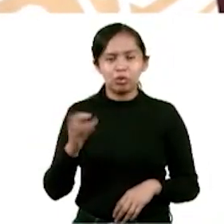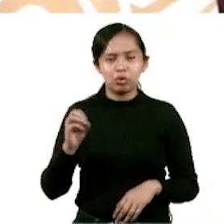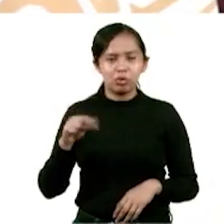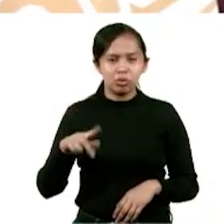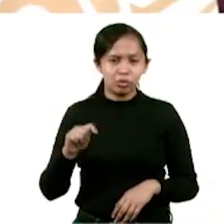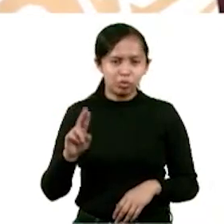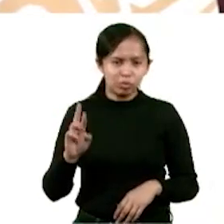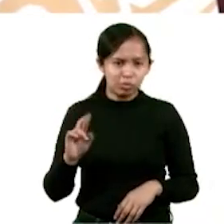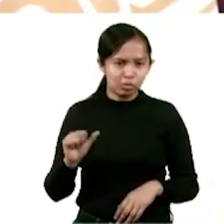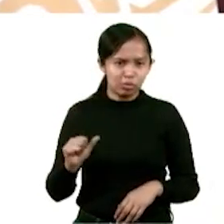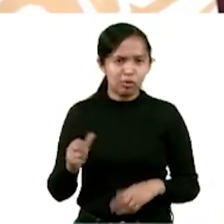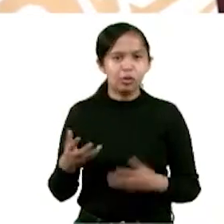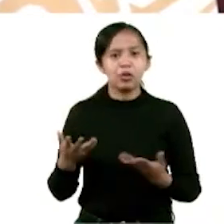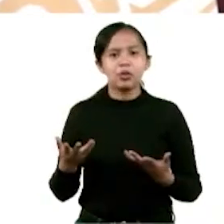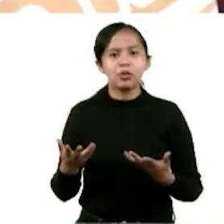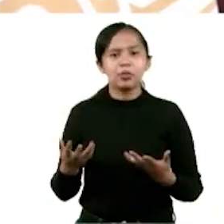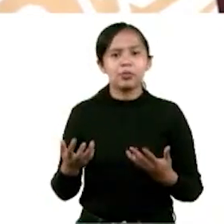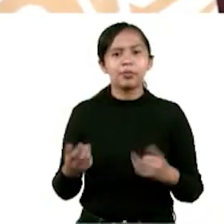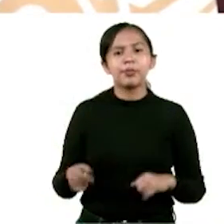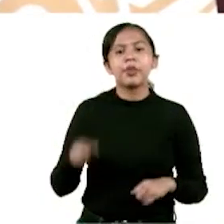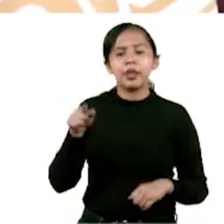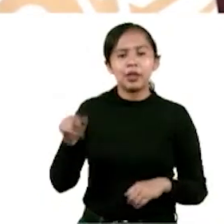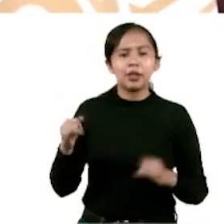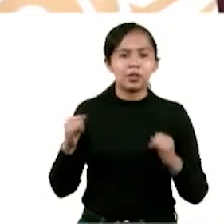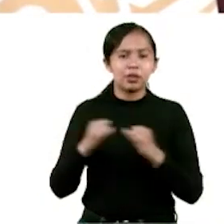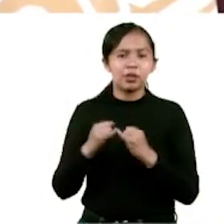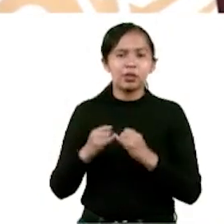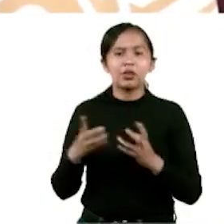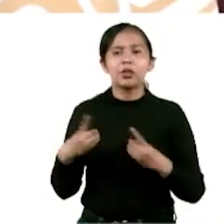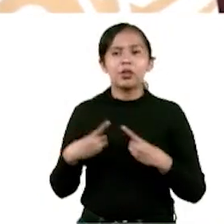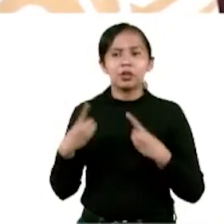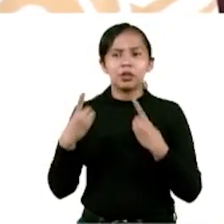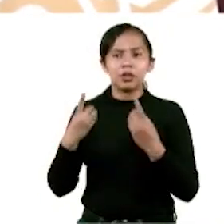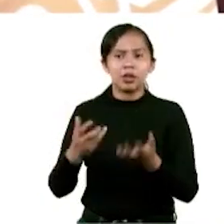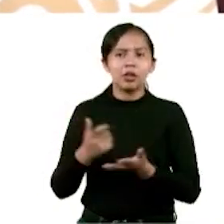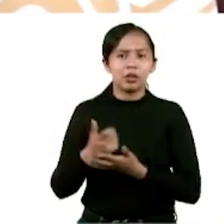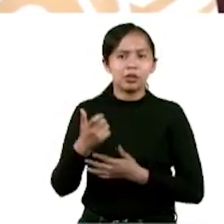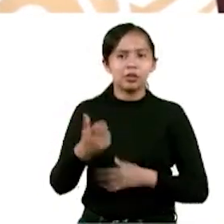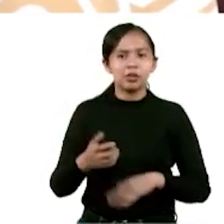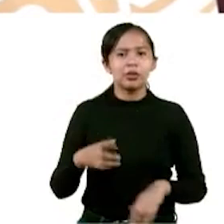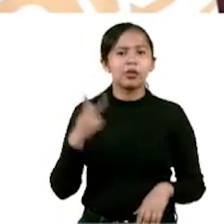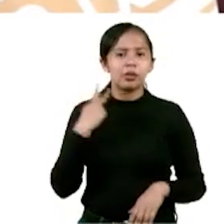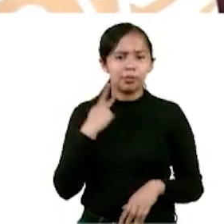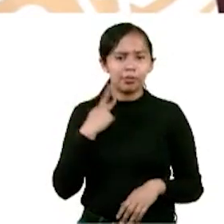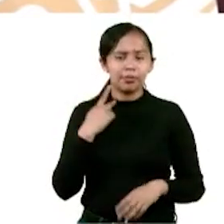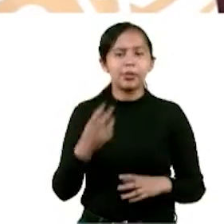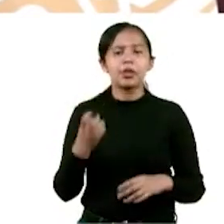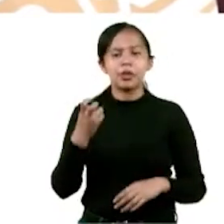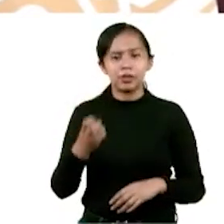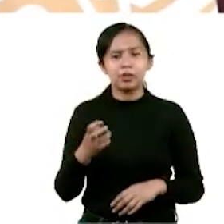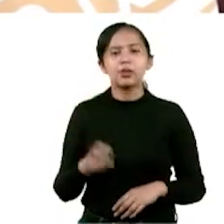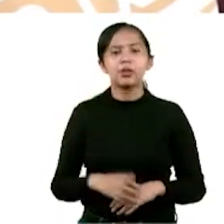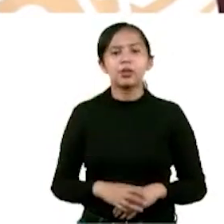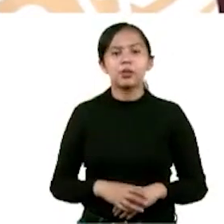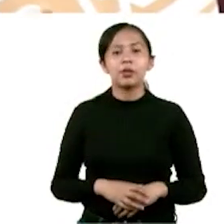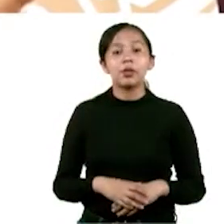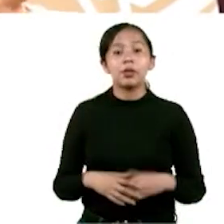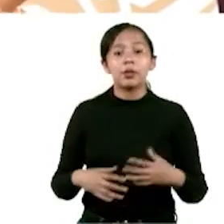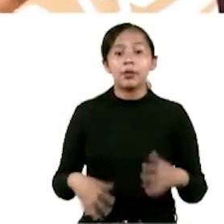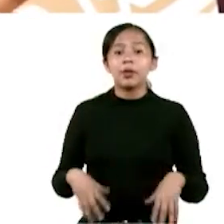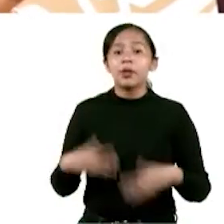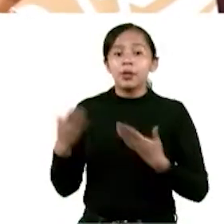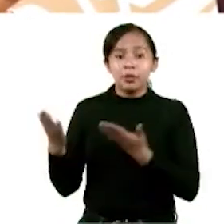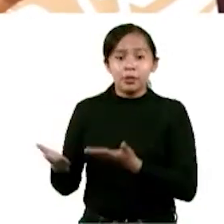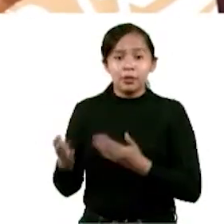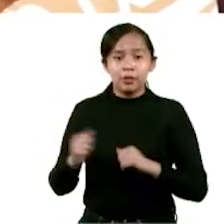alcanza perfectamente bien para que el Instituto le entregue las prerrogativas a los partidos políticos. Es más, la entrega